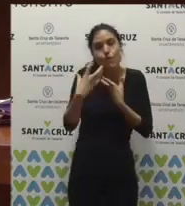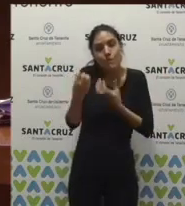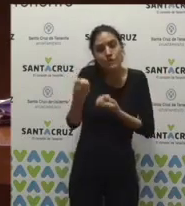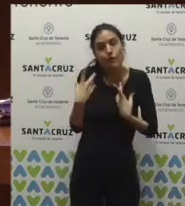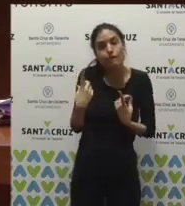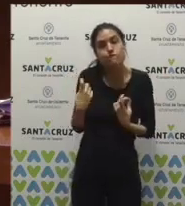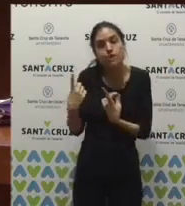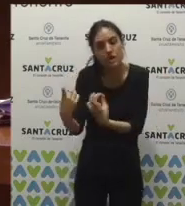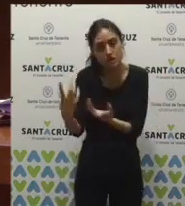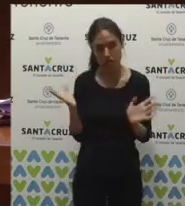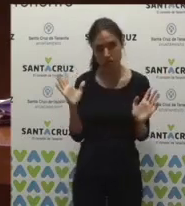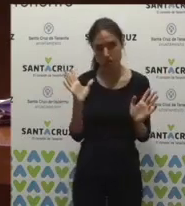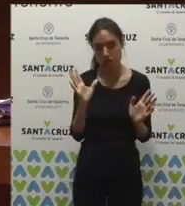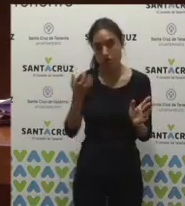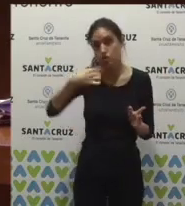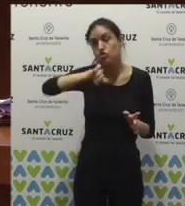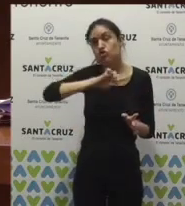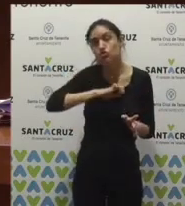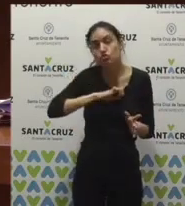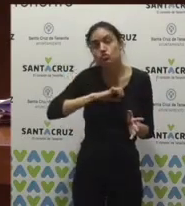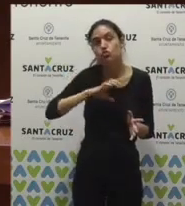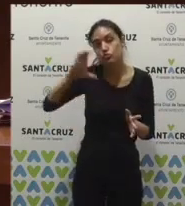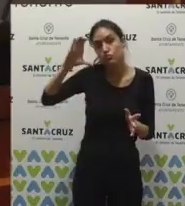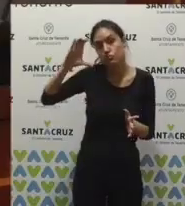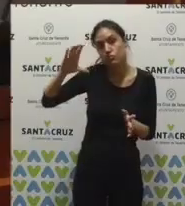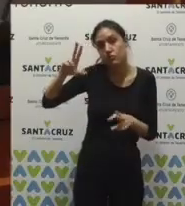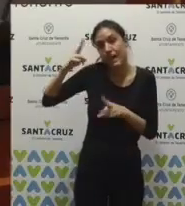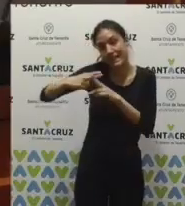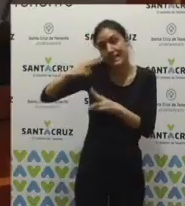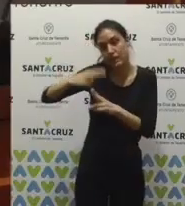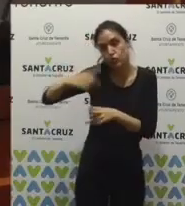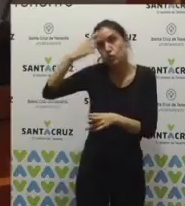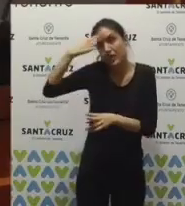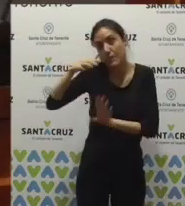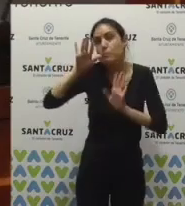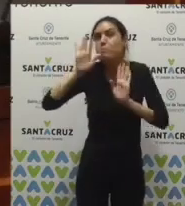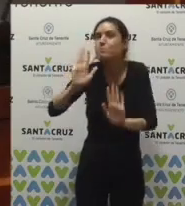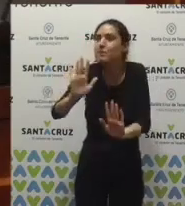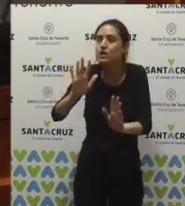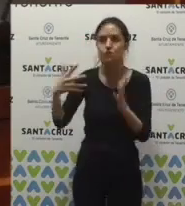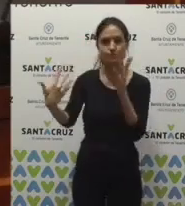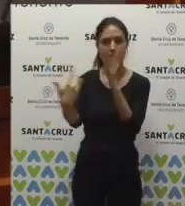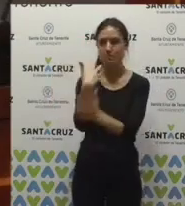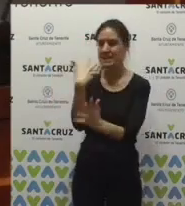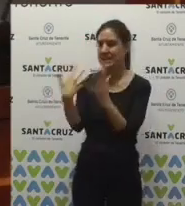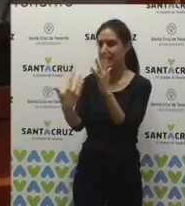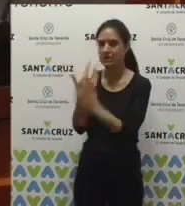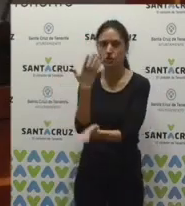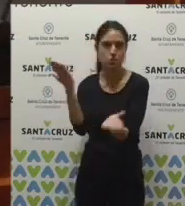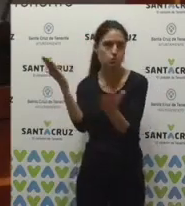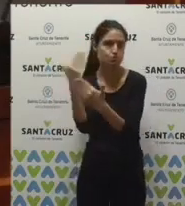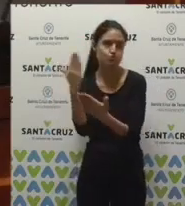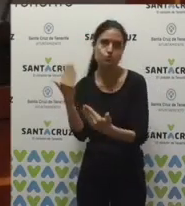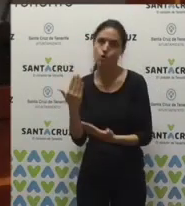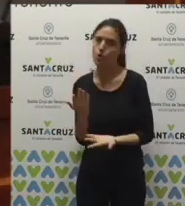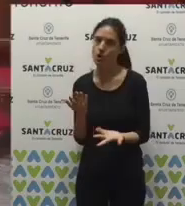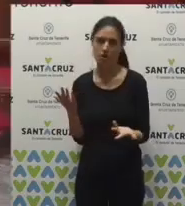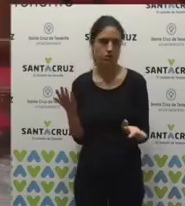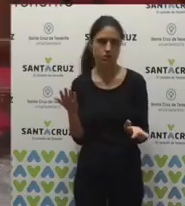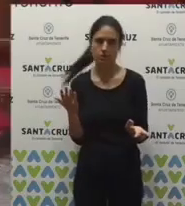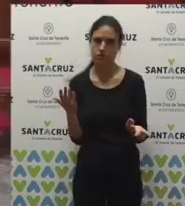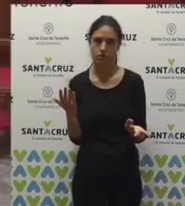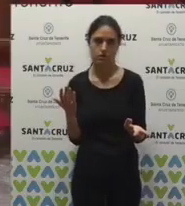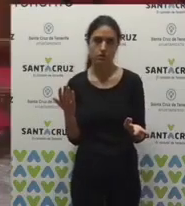habíamos oído la el dato pero sin ningún tipo de explicación ni el alcance ni ninguna de las circunstancias que